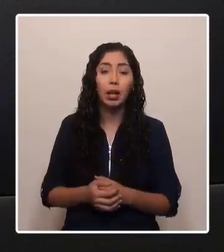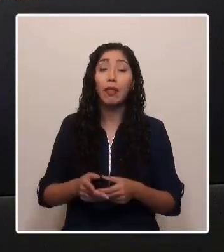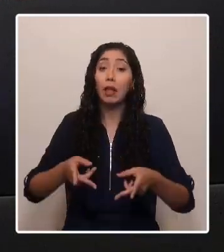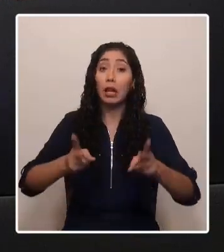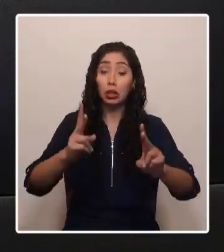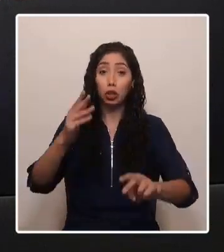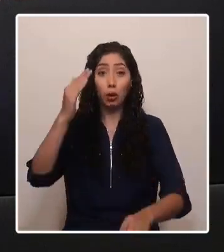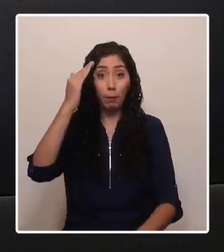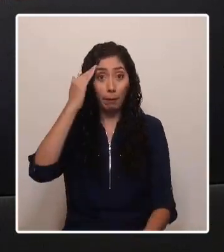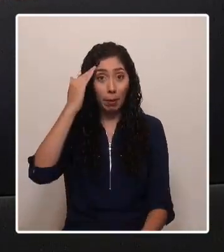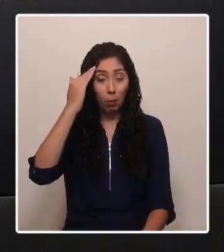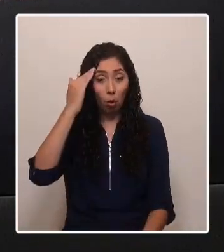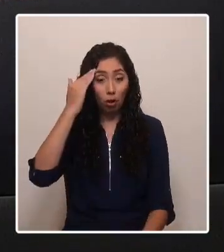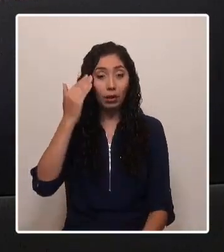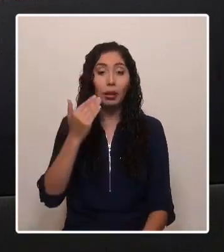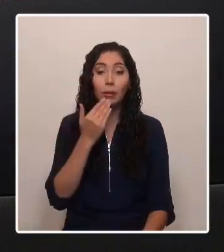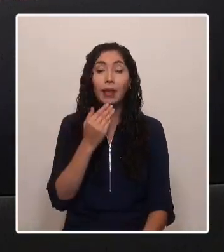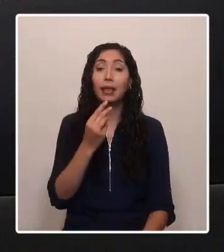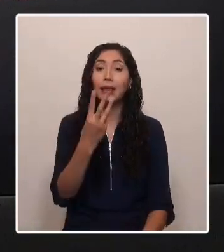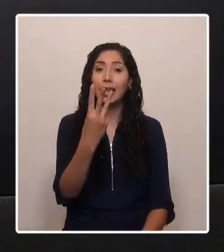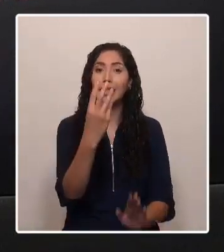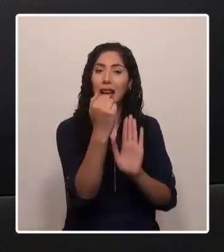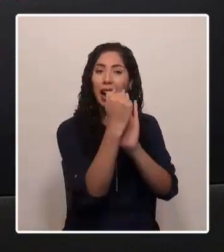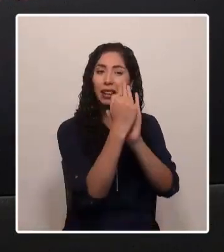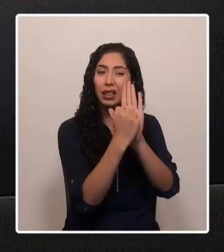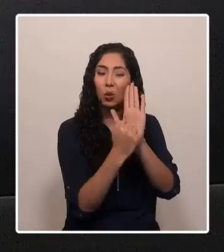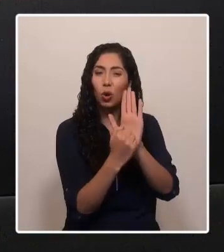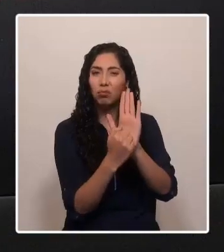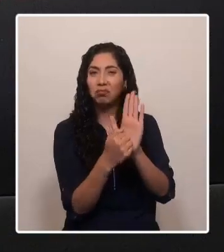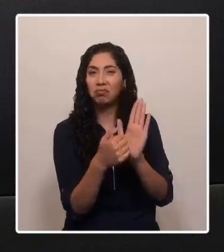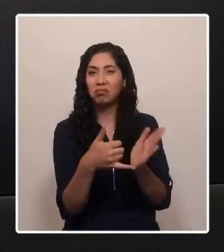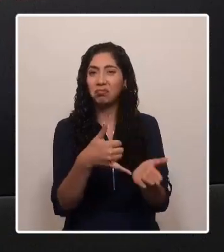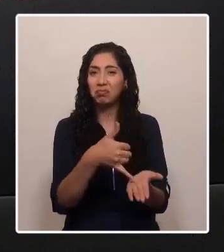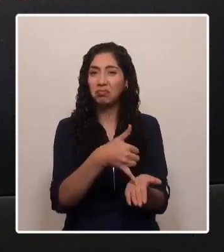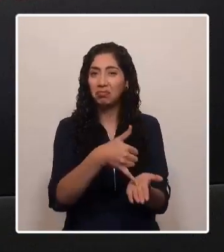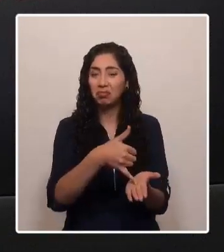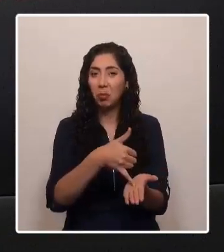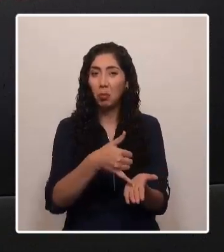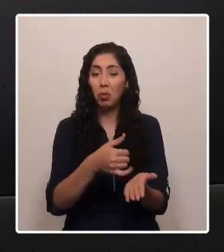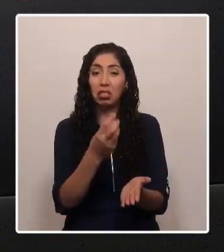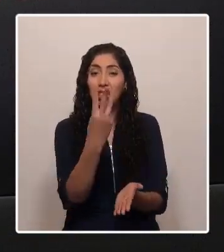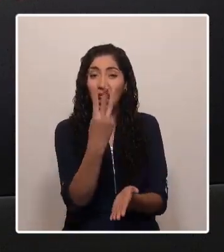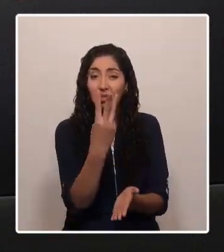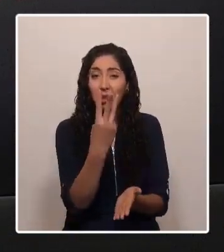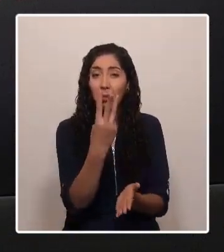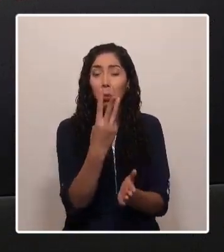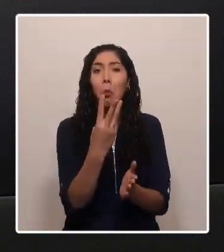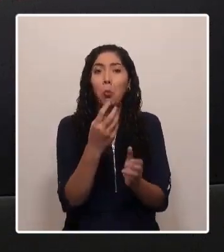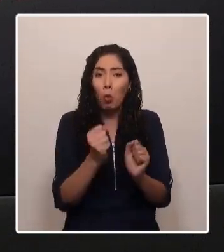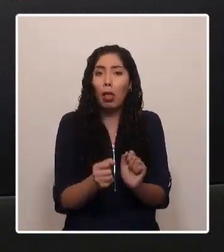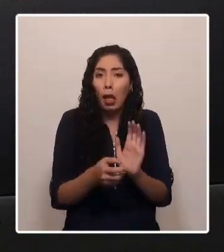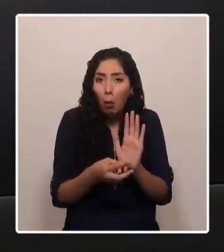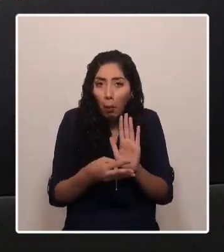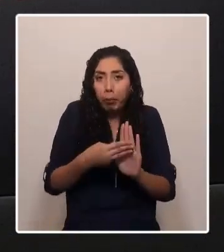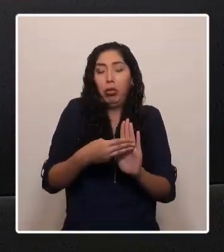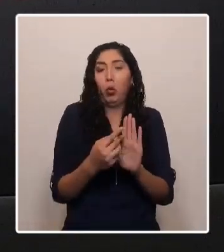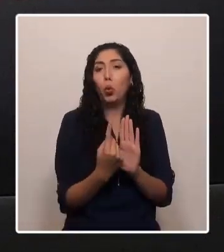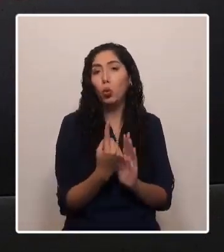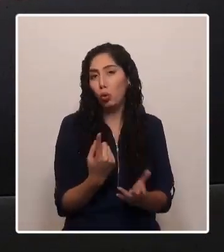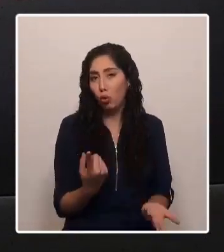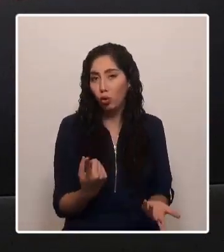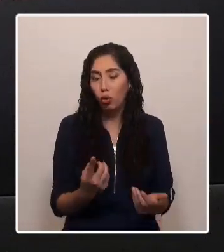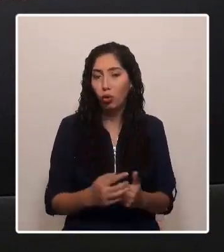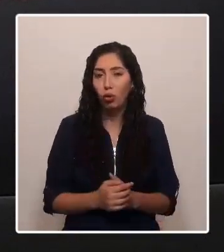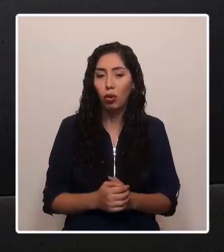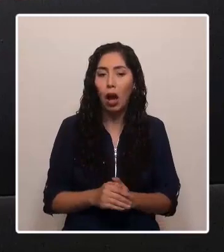memorias, desarrollando en 3 artículos inconsistentes que pudieron haberse armonizado en uno y que a veces habla de la memoria en singular como